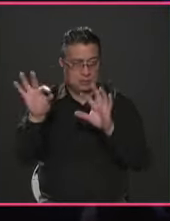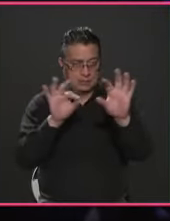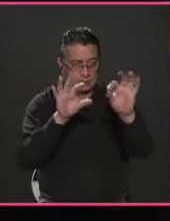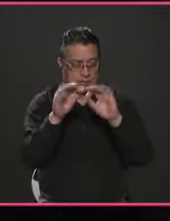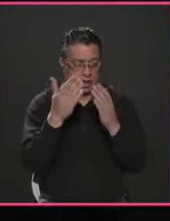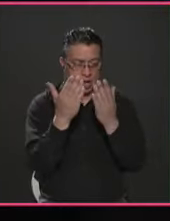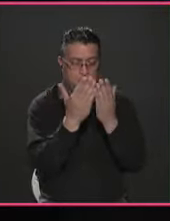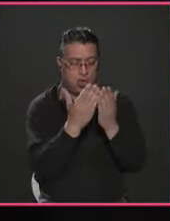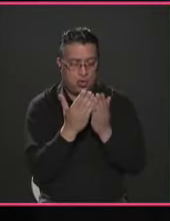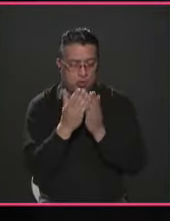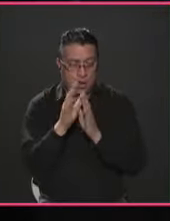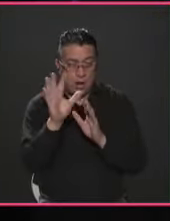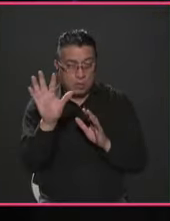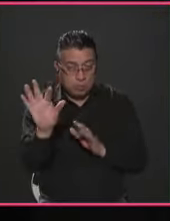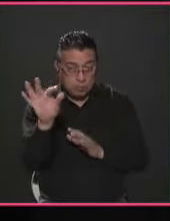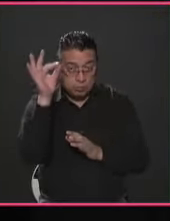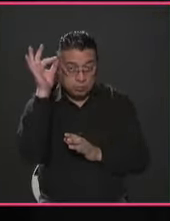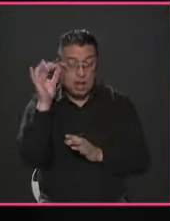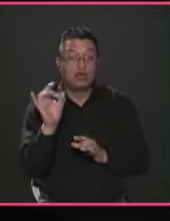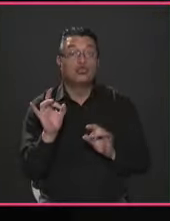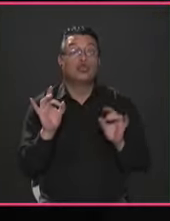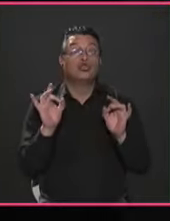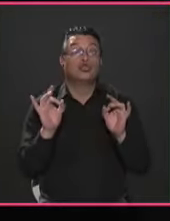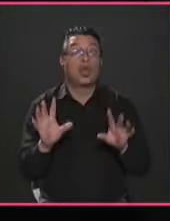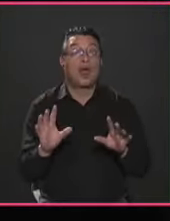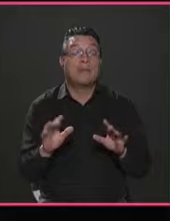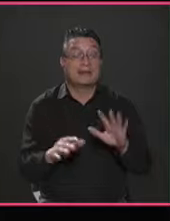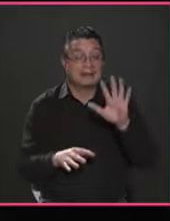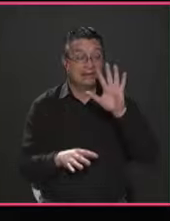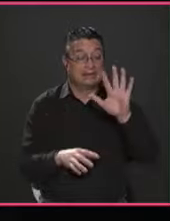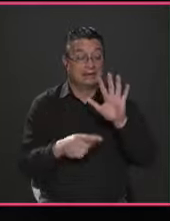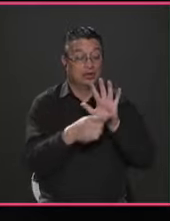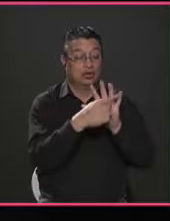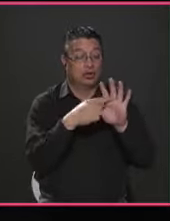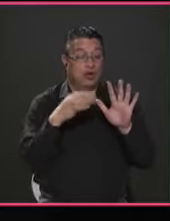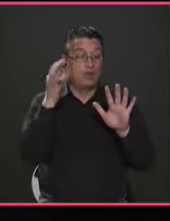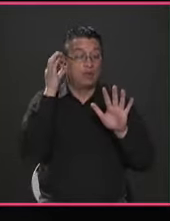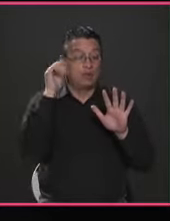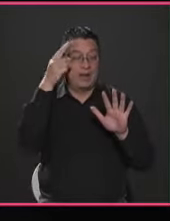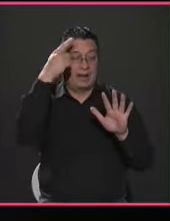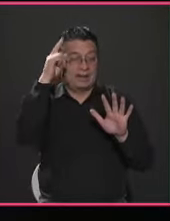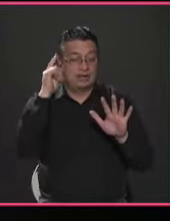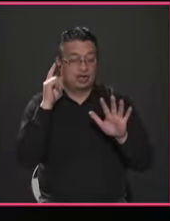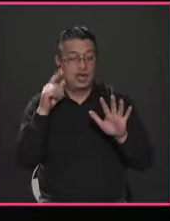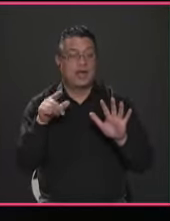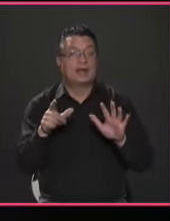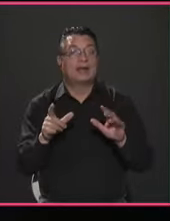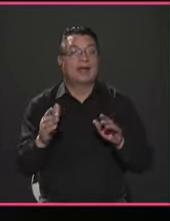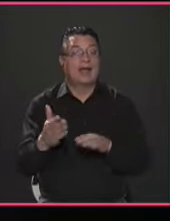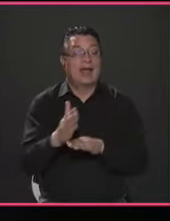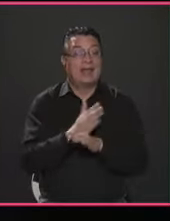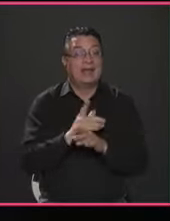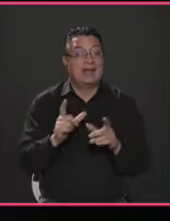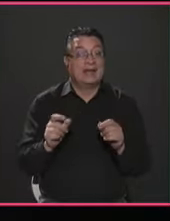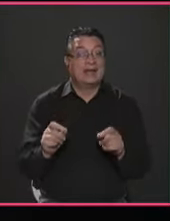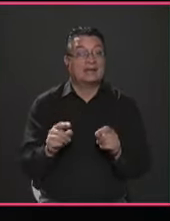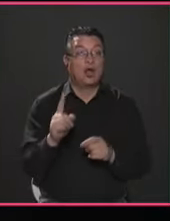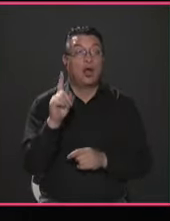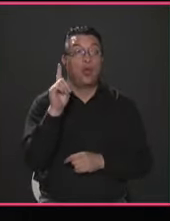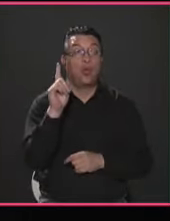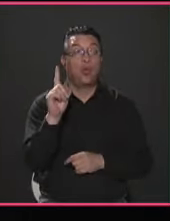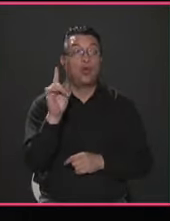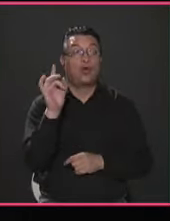se descubrió que solamente de cinco mujeres que tenían lesiones precancerigenas sol solo